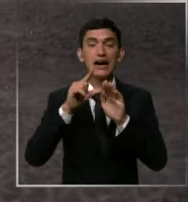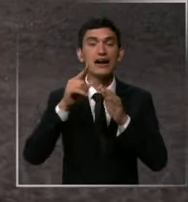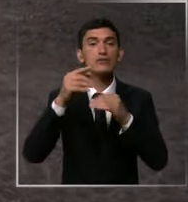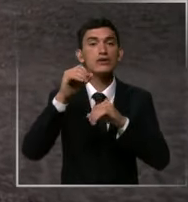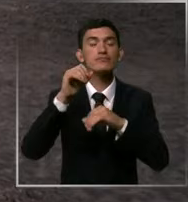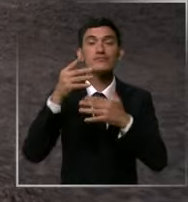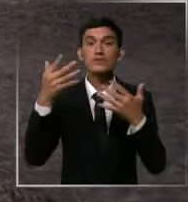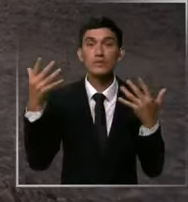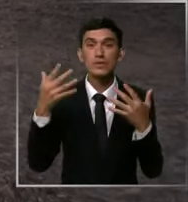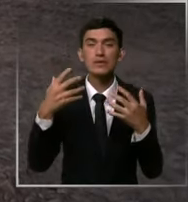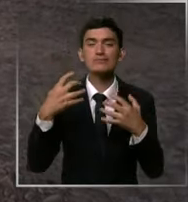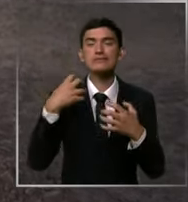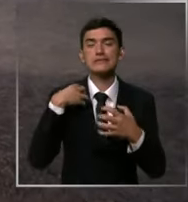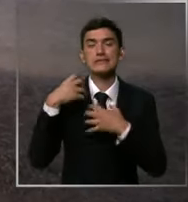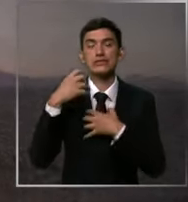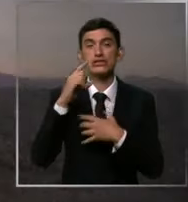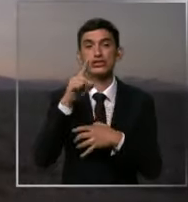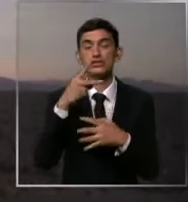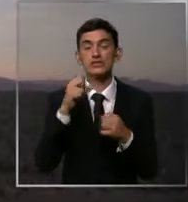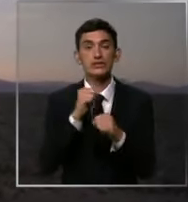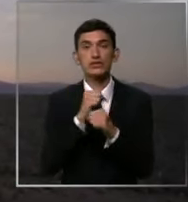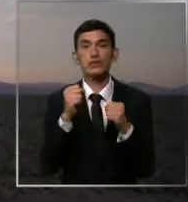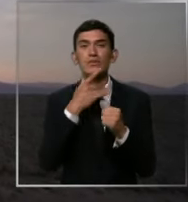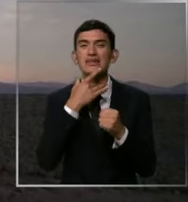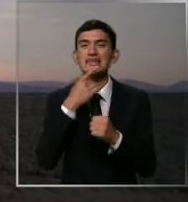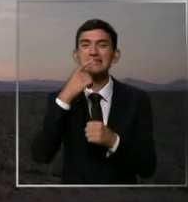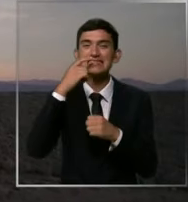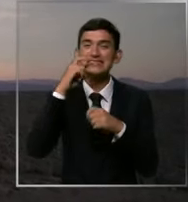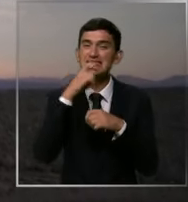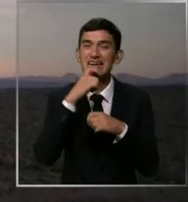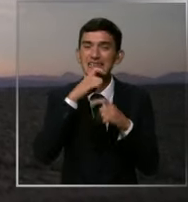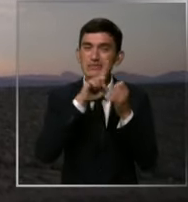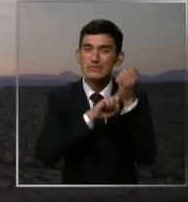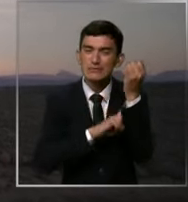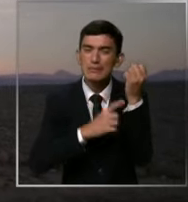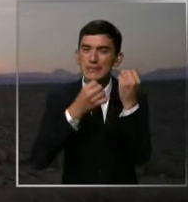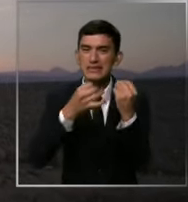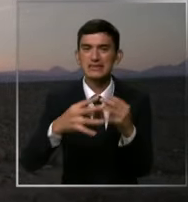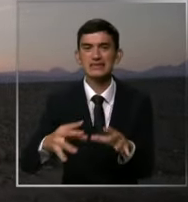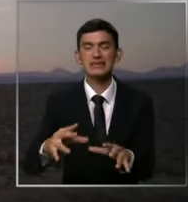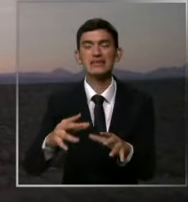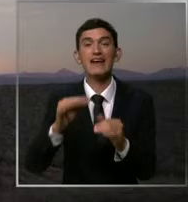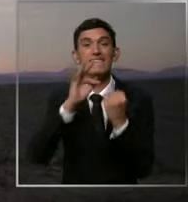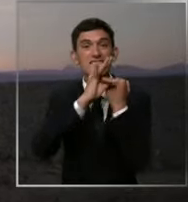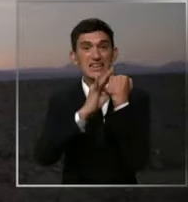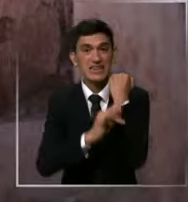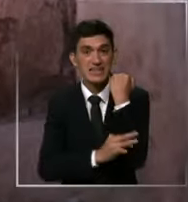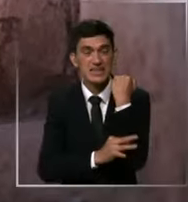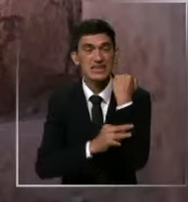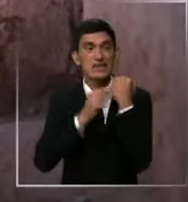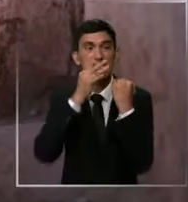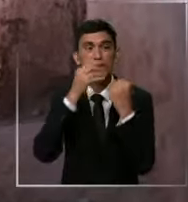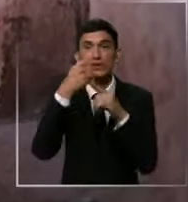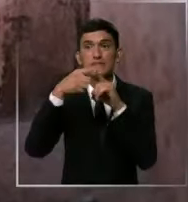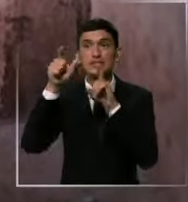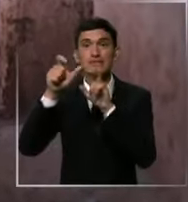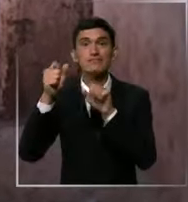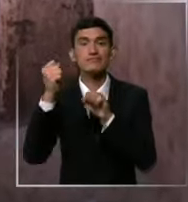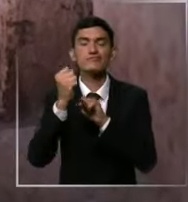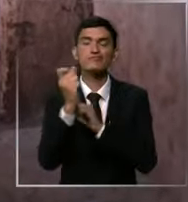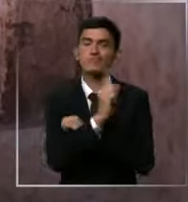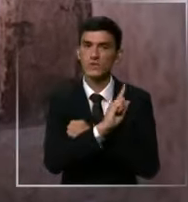un shock hipovolémico por la pérdida de sangre. La fiscalía descartó la intervención de terceros. Sus lesiones